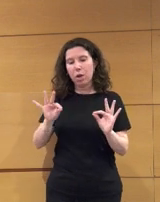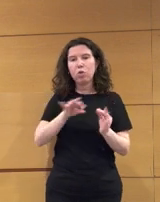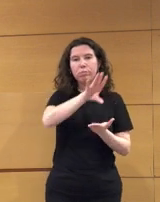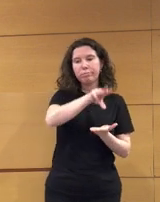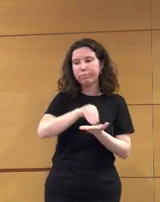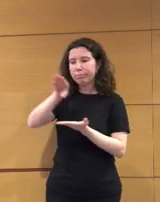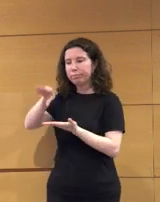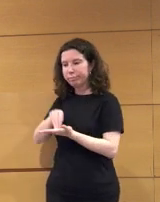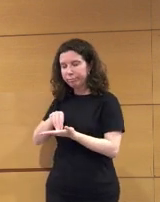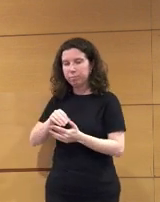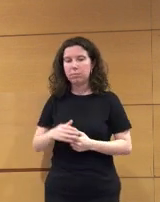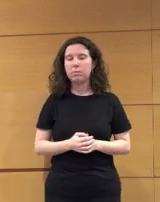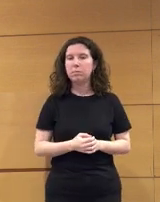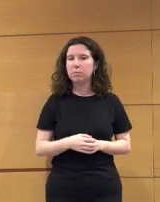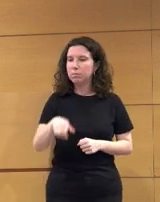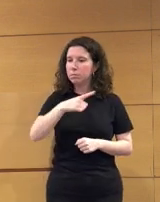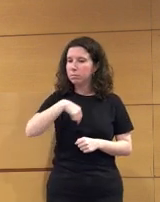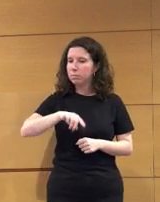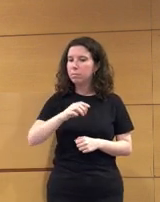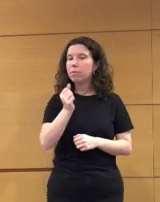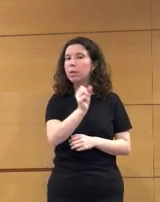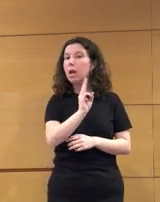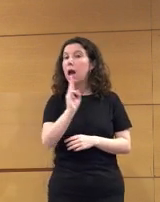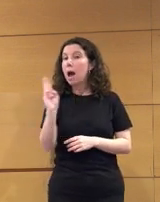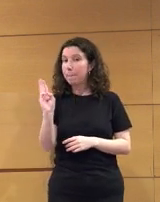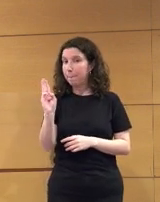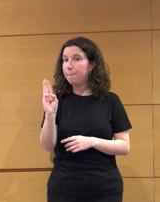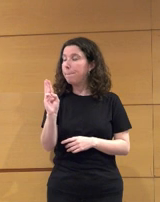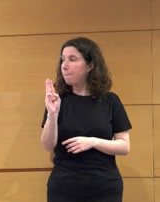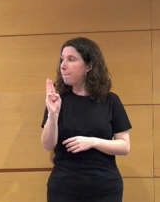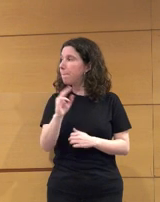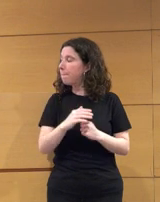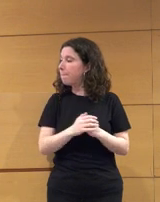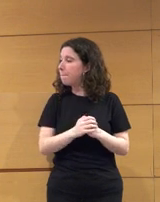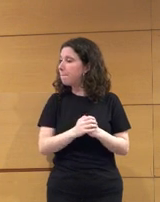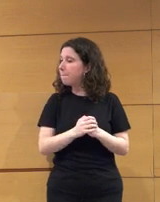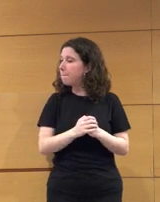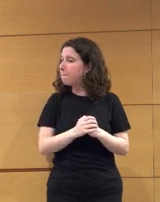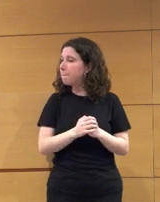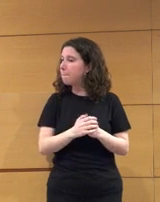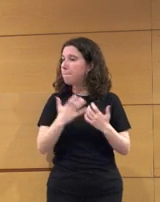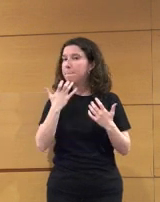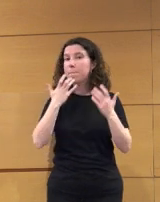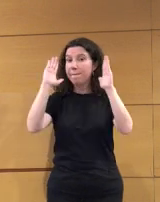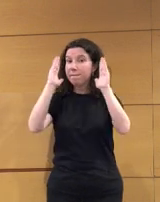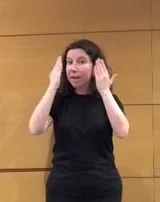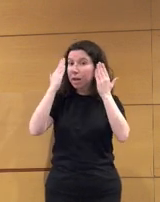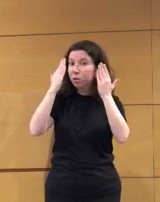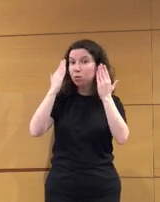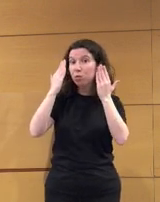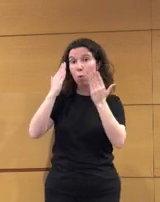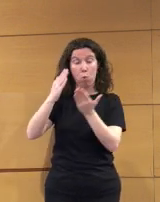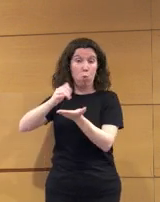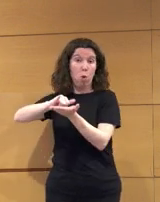hicimos fue desarrollar, nuestras aplicaciones fueron integradas, por ejemplo, en versiones de Facebook y en versiones de